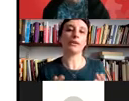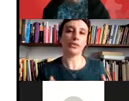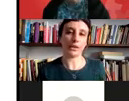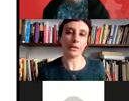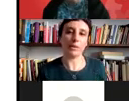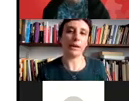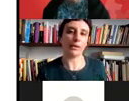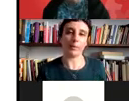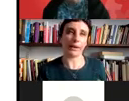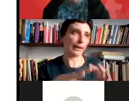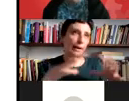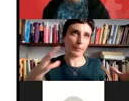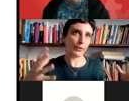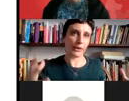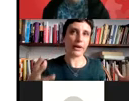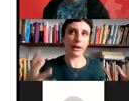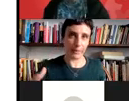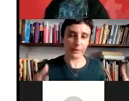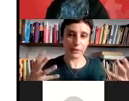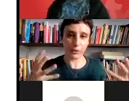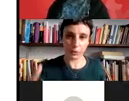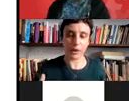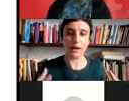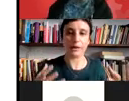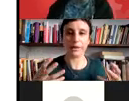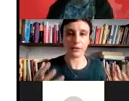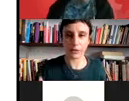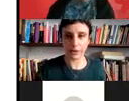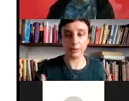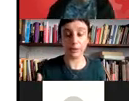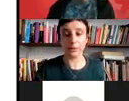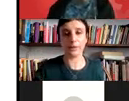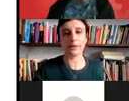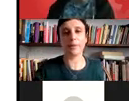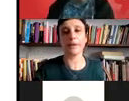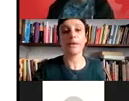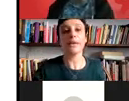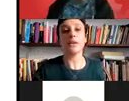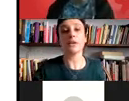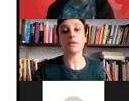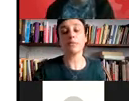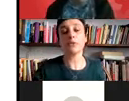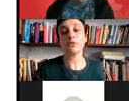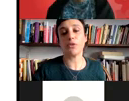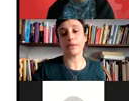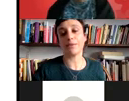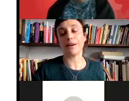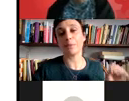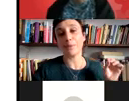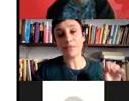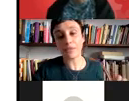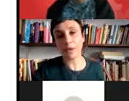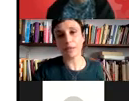de la sociedad civil para que el cambio sea realmente estructural, que sea sostenible, sustentable. Y lo que hicimos fue